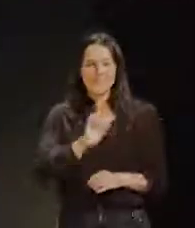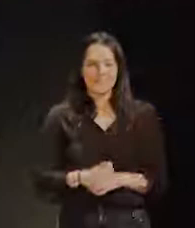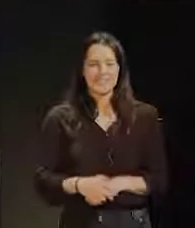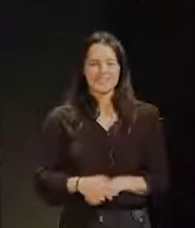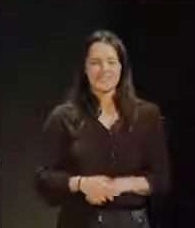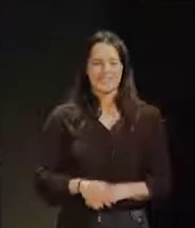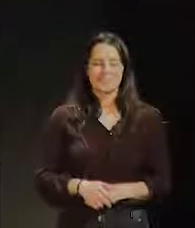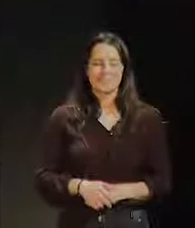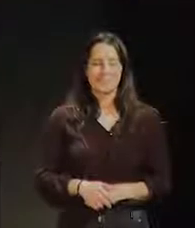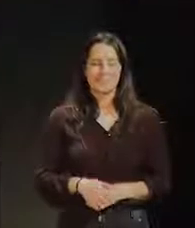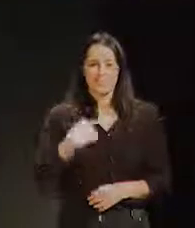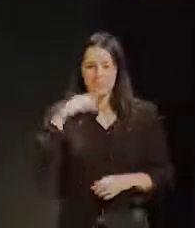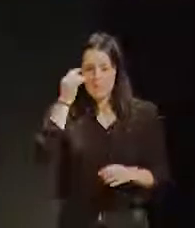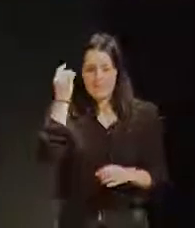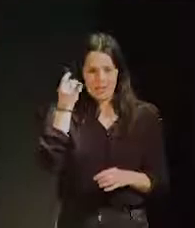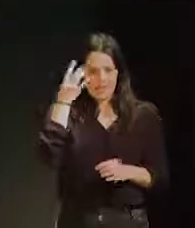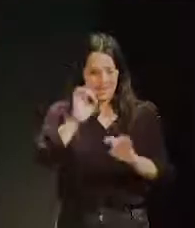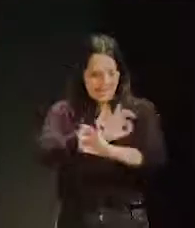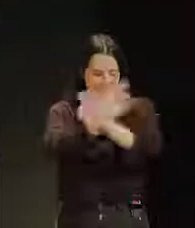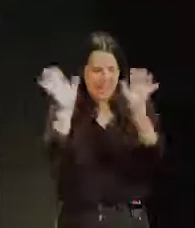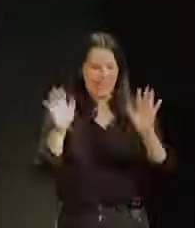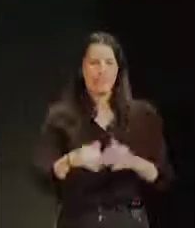tiene clara, una idea clara de qué.